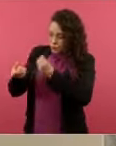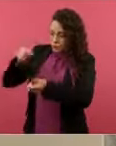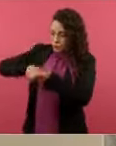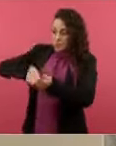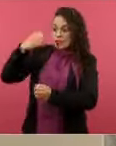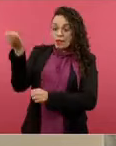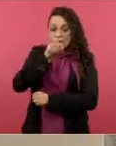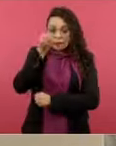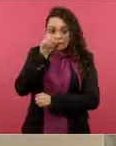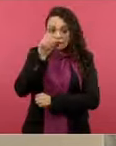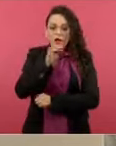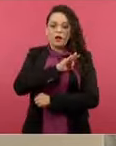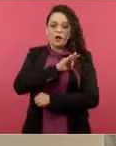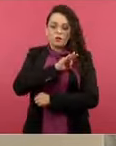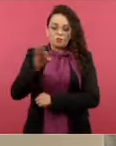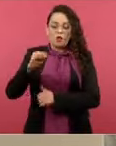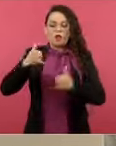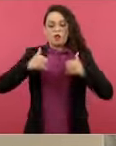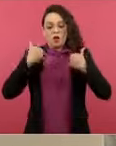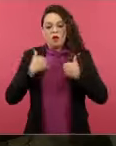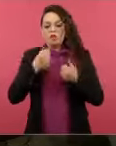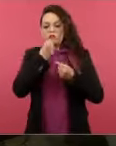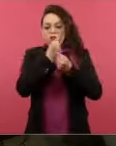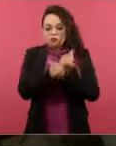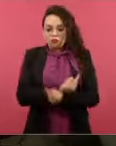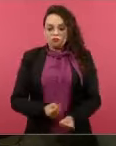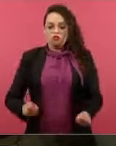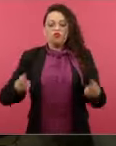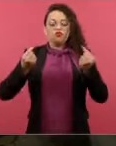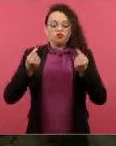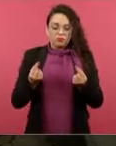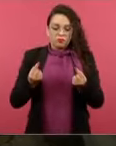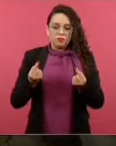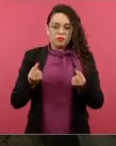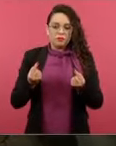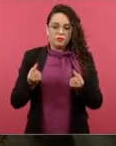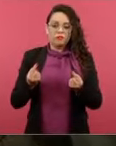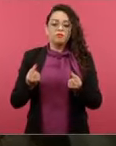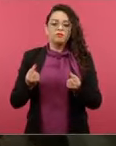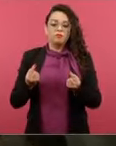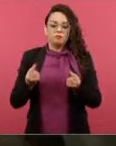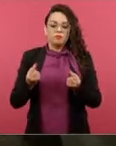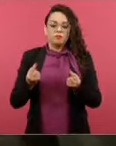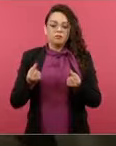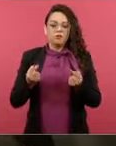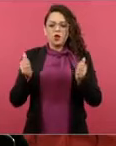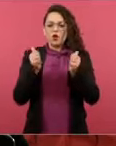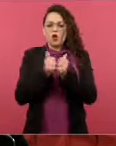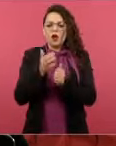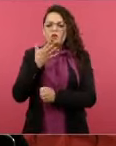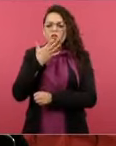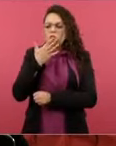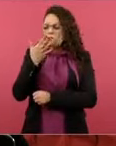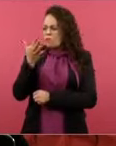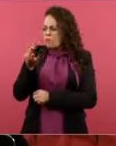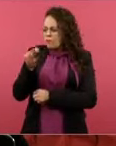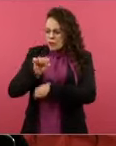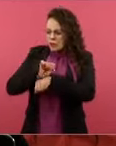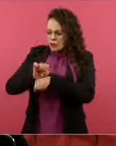las niñas, los niños, los adolescentes y jóvenes vean que todos, a partir de pequeñas acciones, podemos